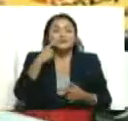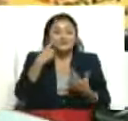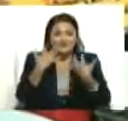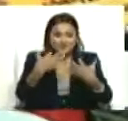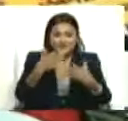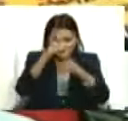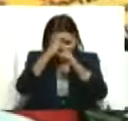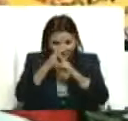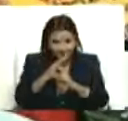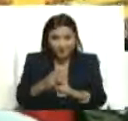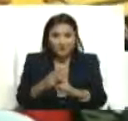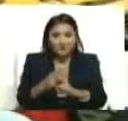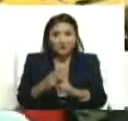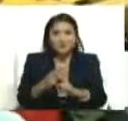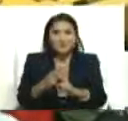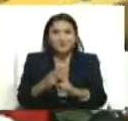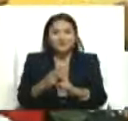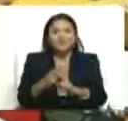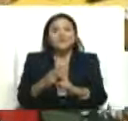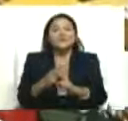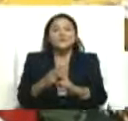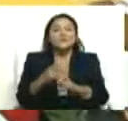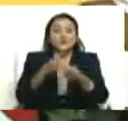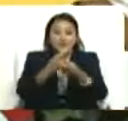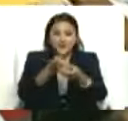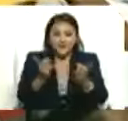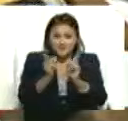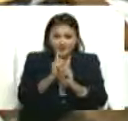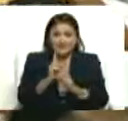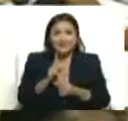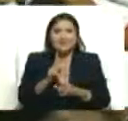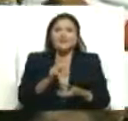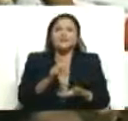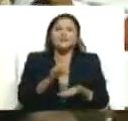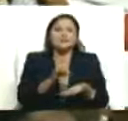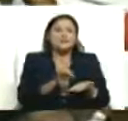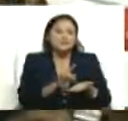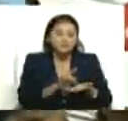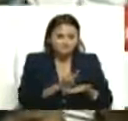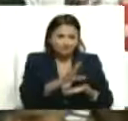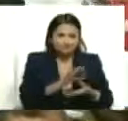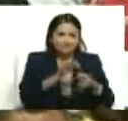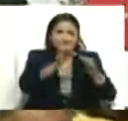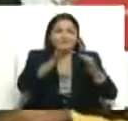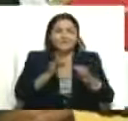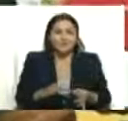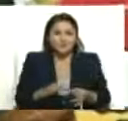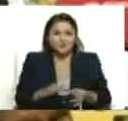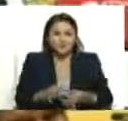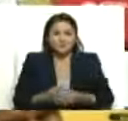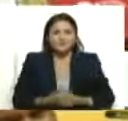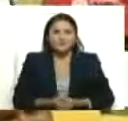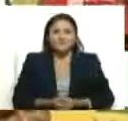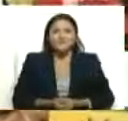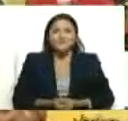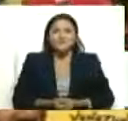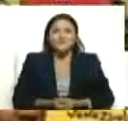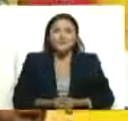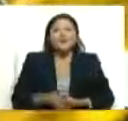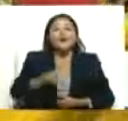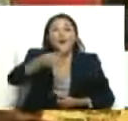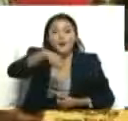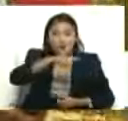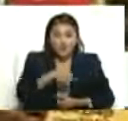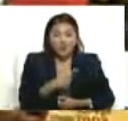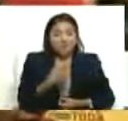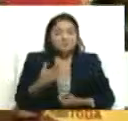admiración, porque a ellos los van a destrozar desde la posición política. Pero a ellos no les ha importado, ya han levantado